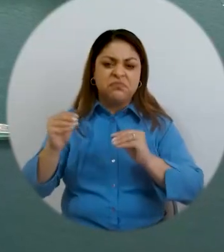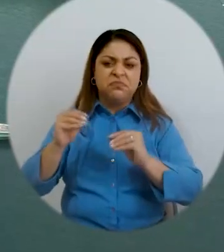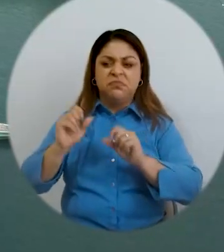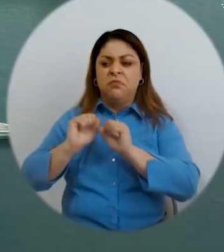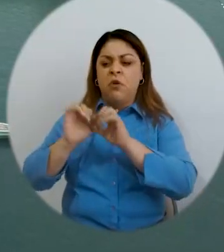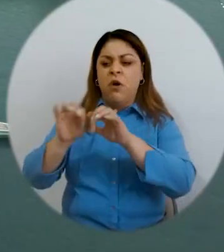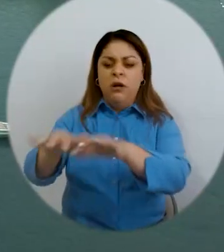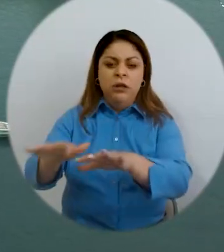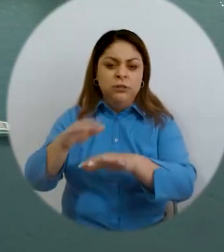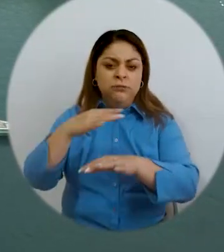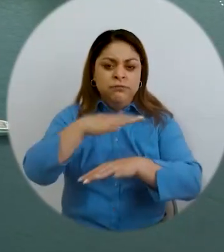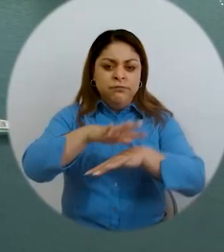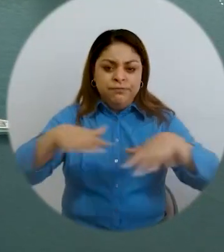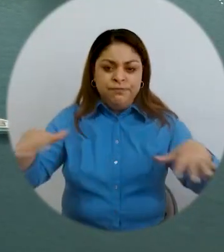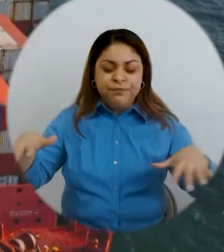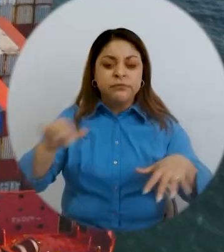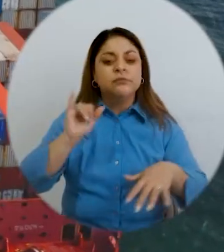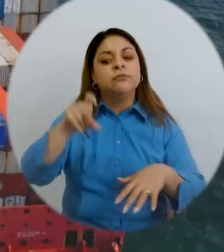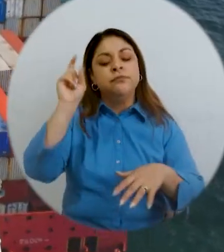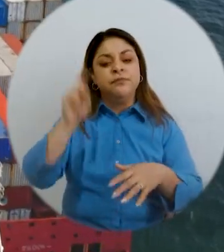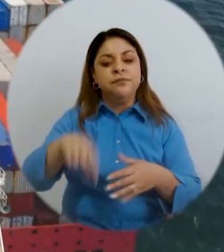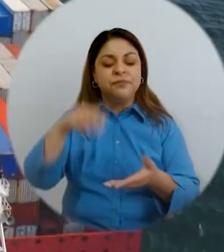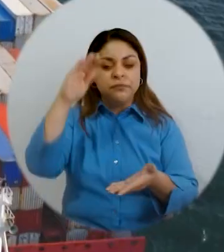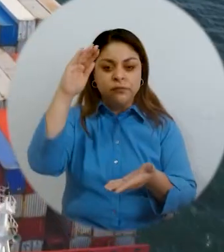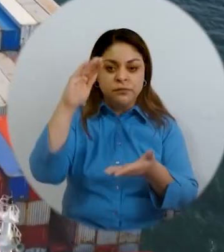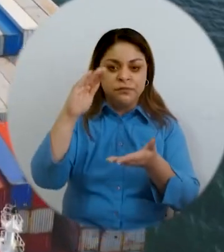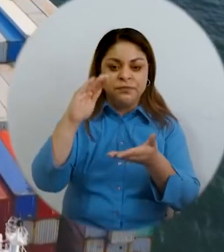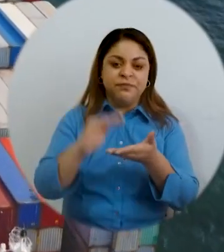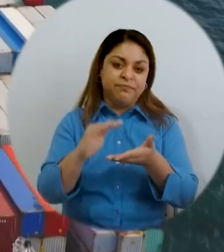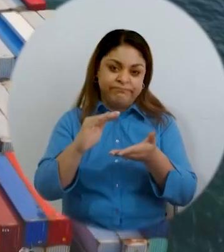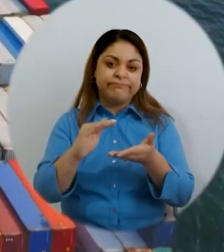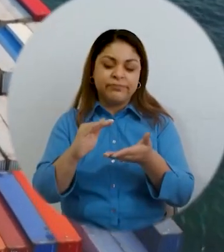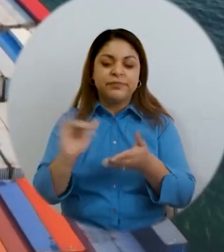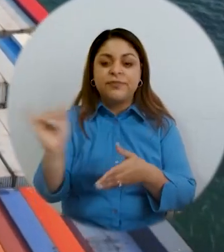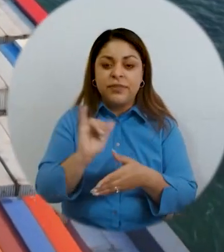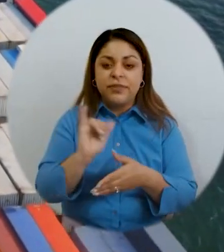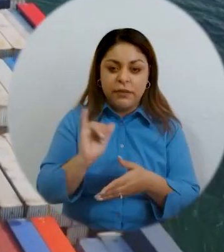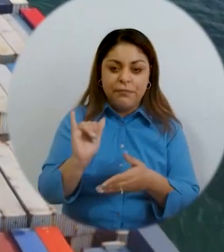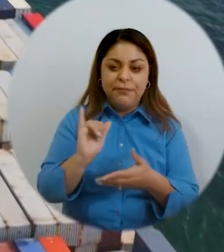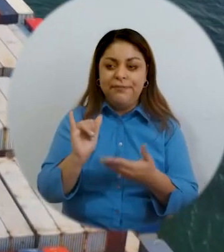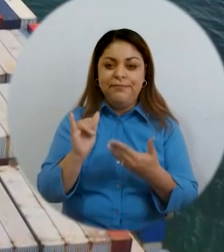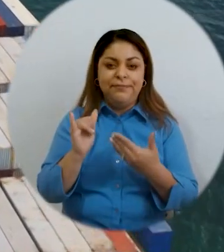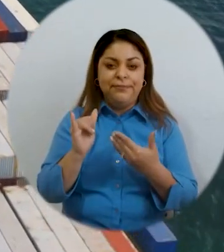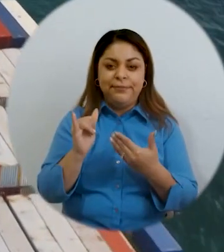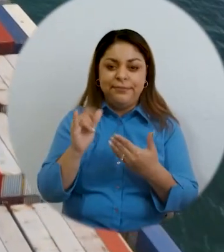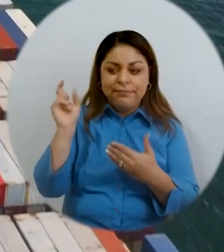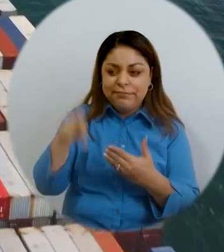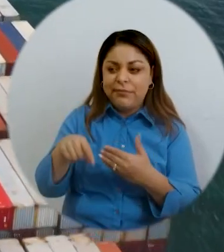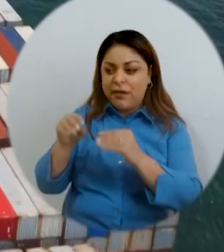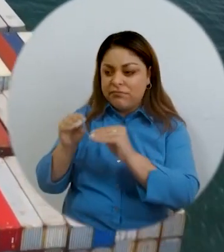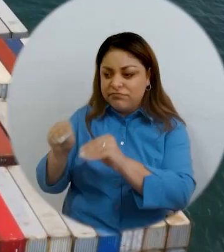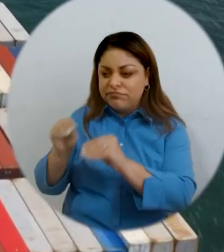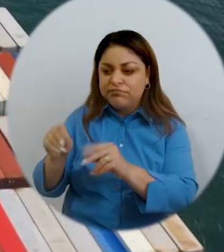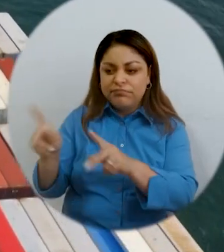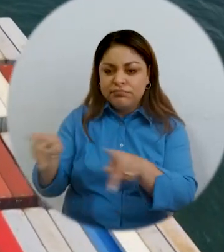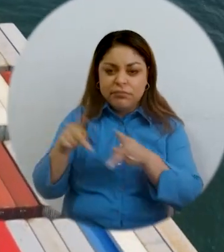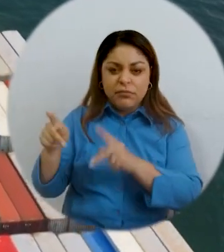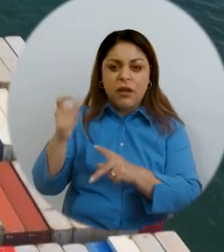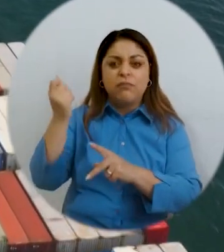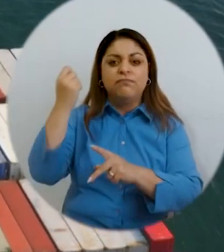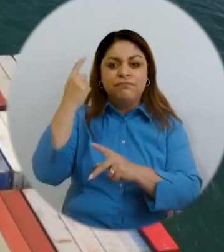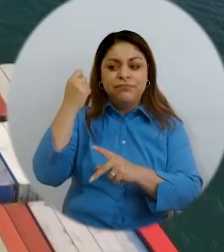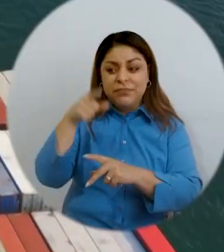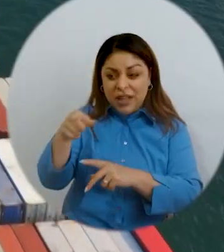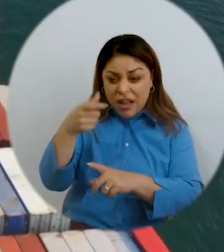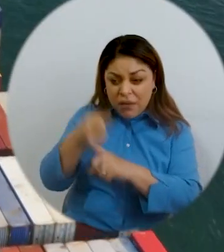playa, en el mar, se reduzcan, pero no solamente se reduzcan, sino también se genere una alfabetización en la población de